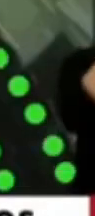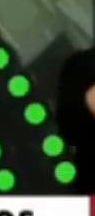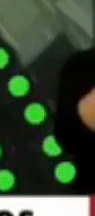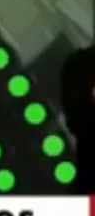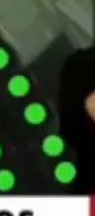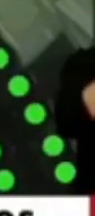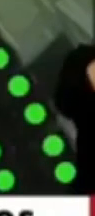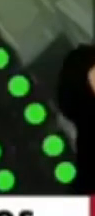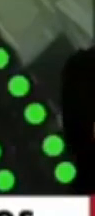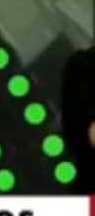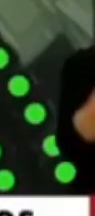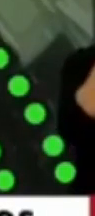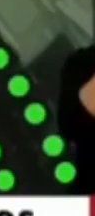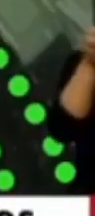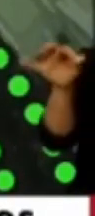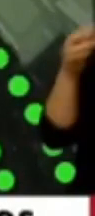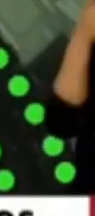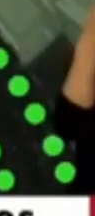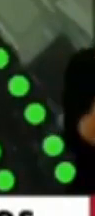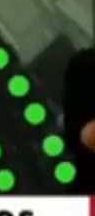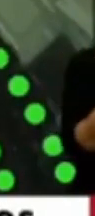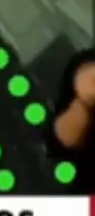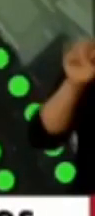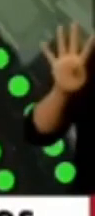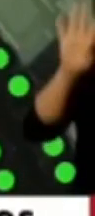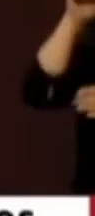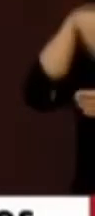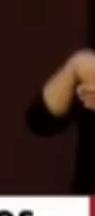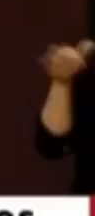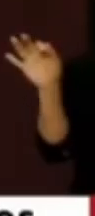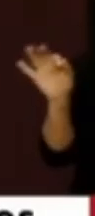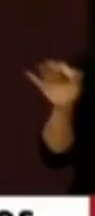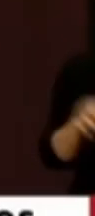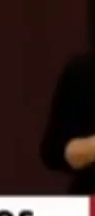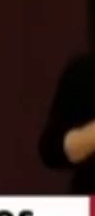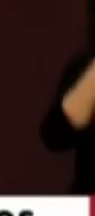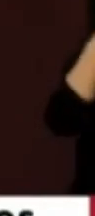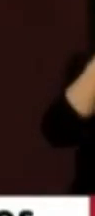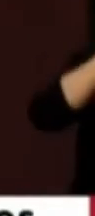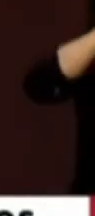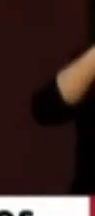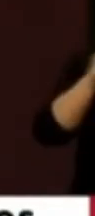140 afirmativos, 60 negativos. 9 abstenciones. Resulta afirmativo.